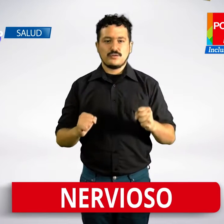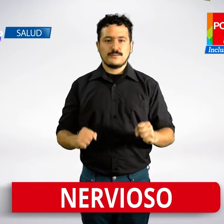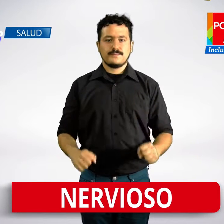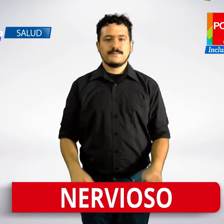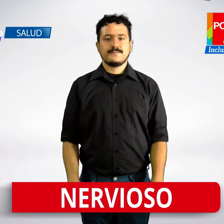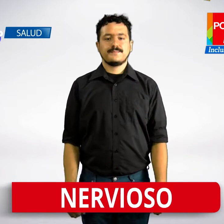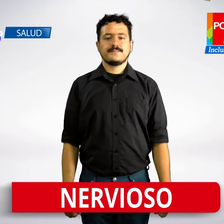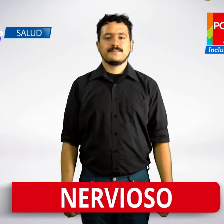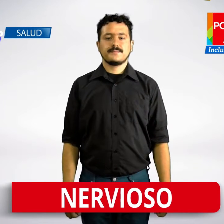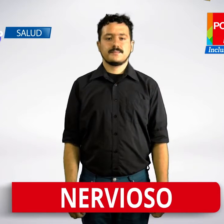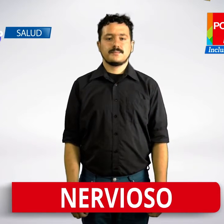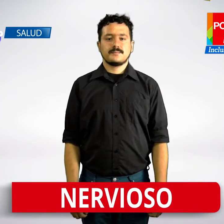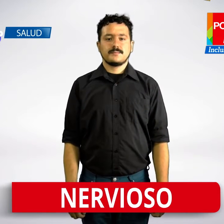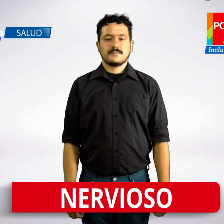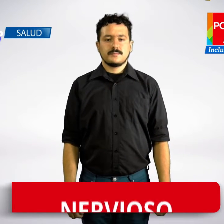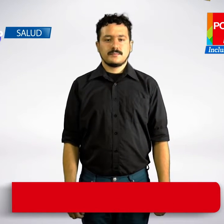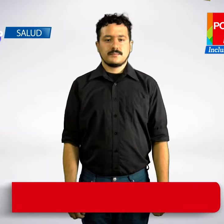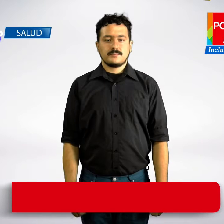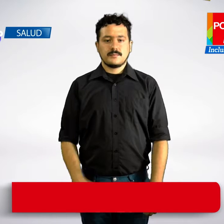nervioso,